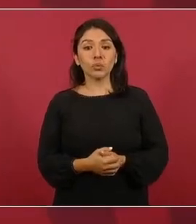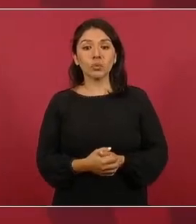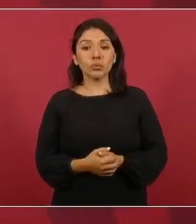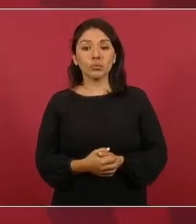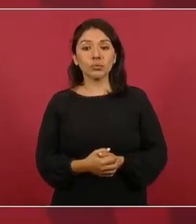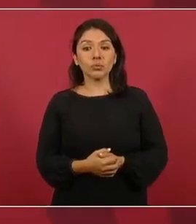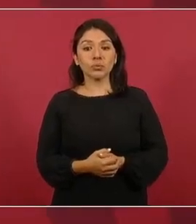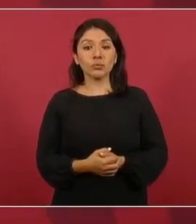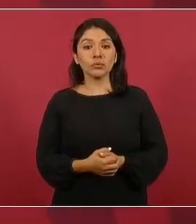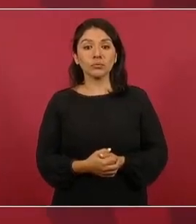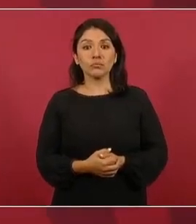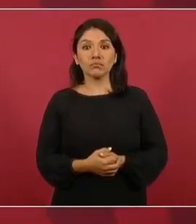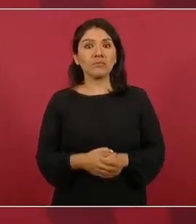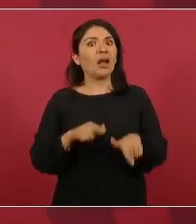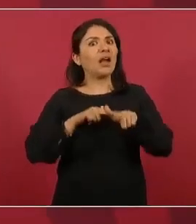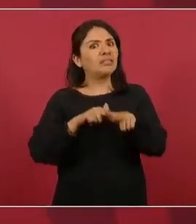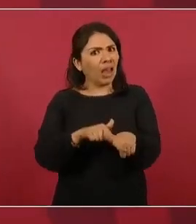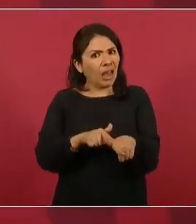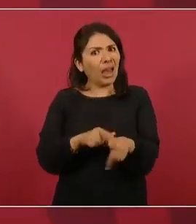Y no dejan